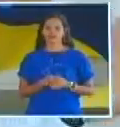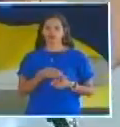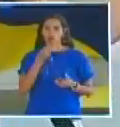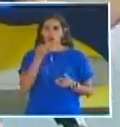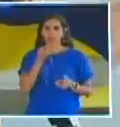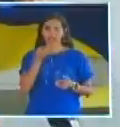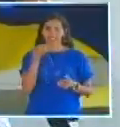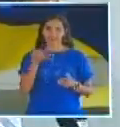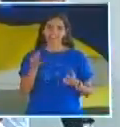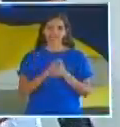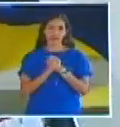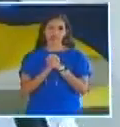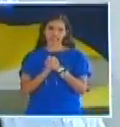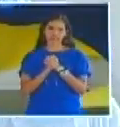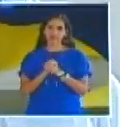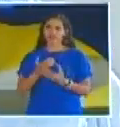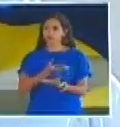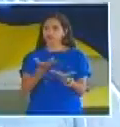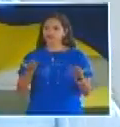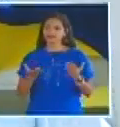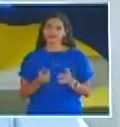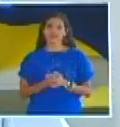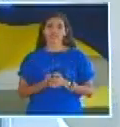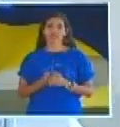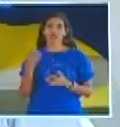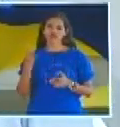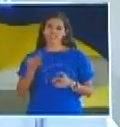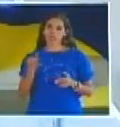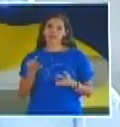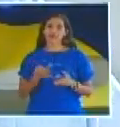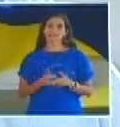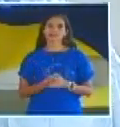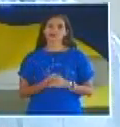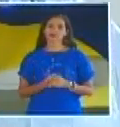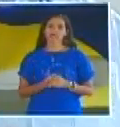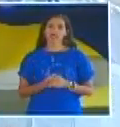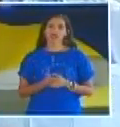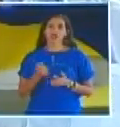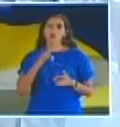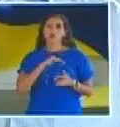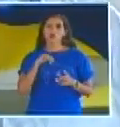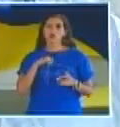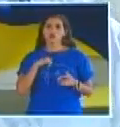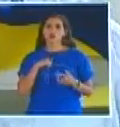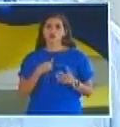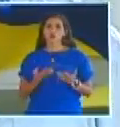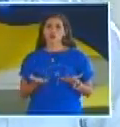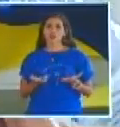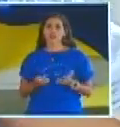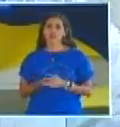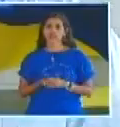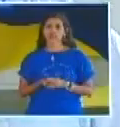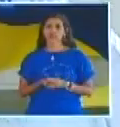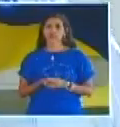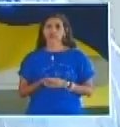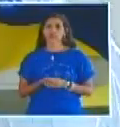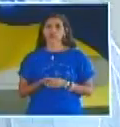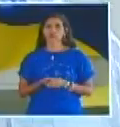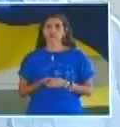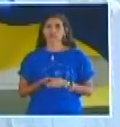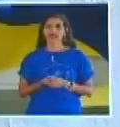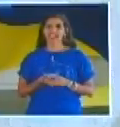tardes a todos, compatriotas, camaradas. Efectivamente, nuestro reporte a nivel nacional es 100%